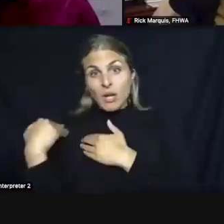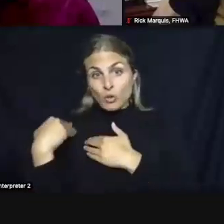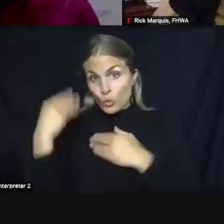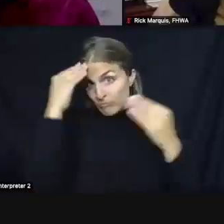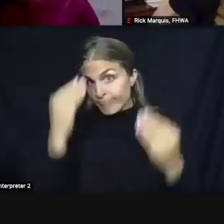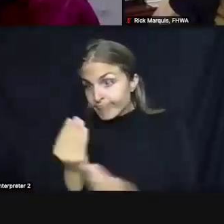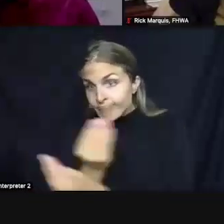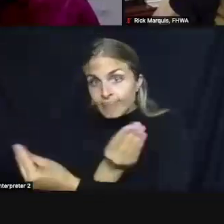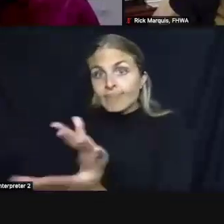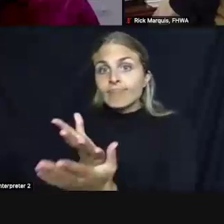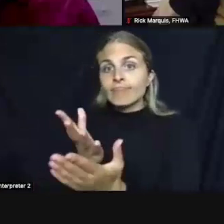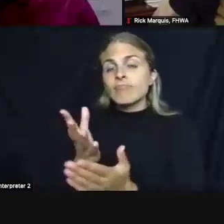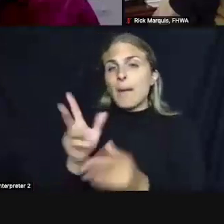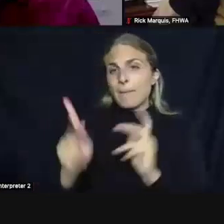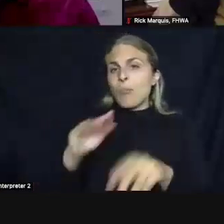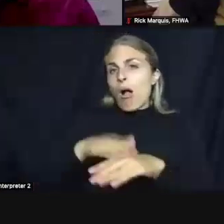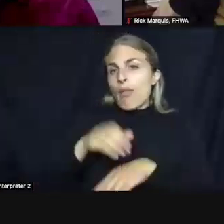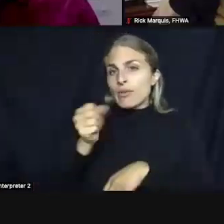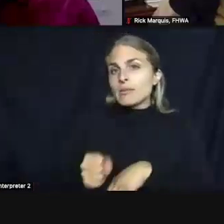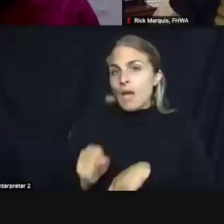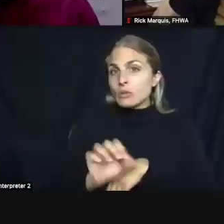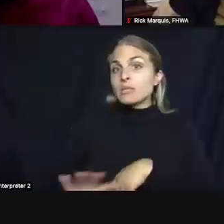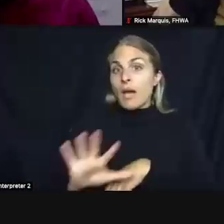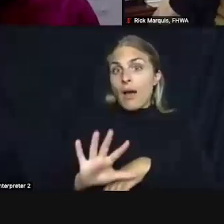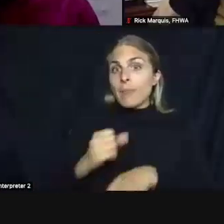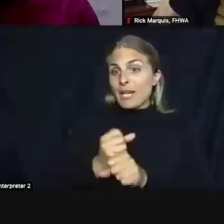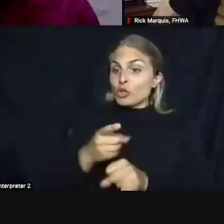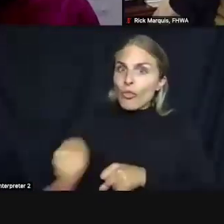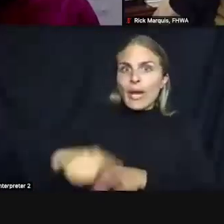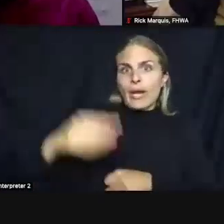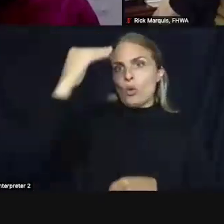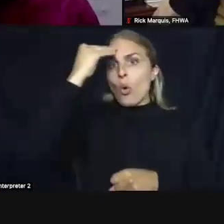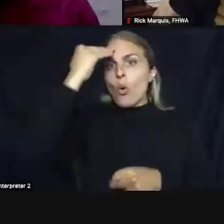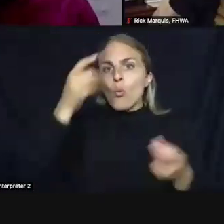asegurar que esas personas tengan la información.